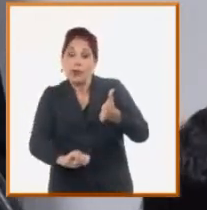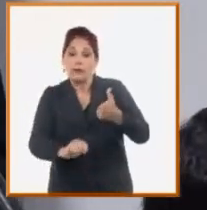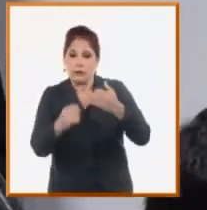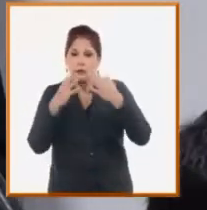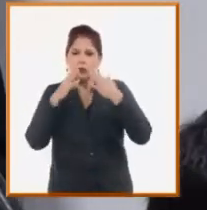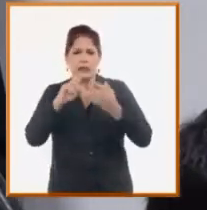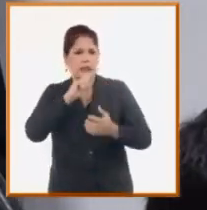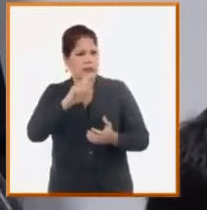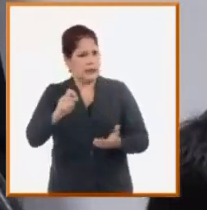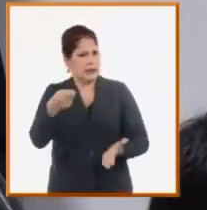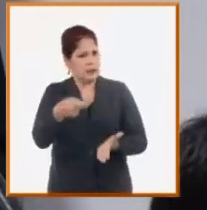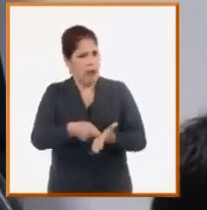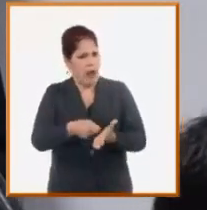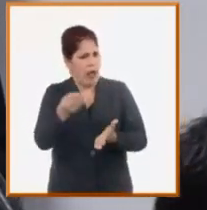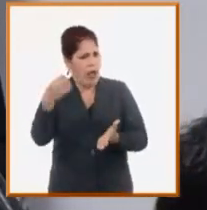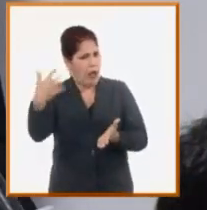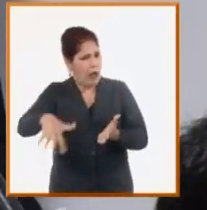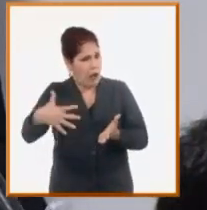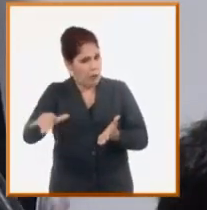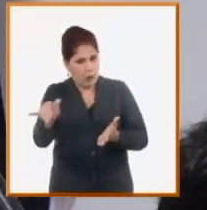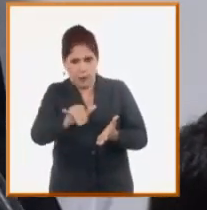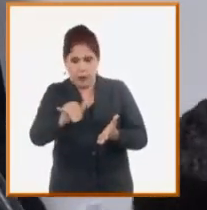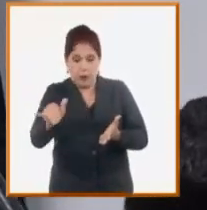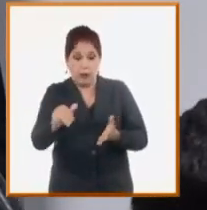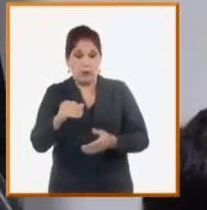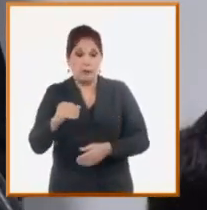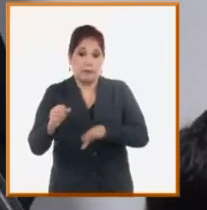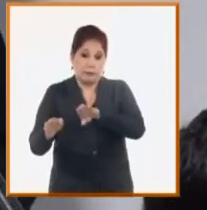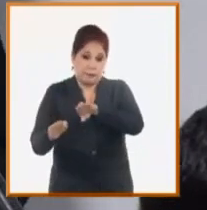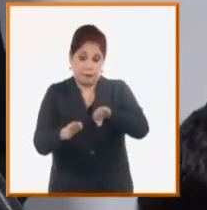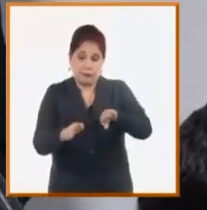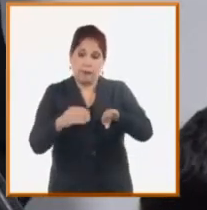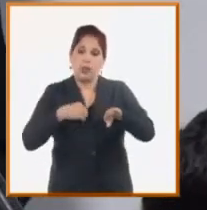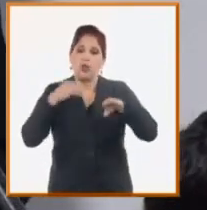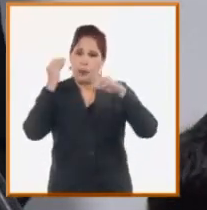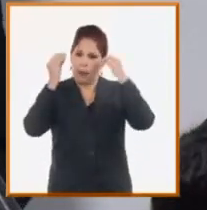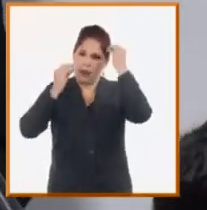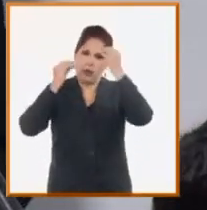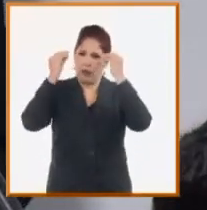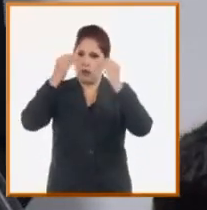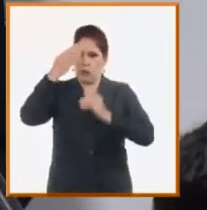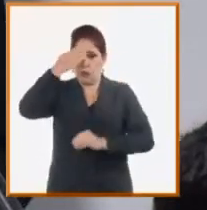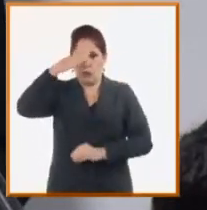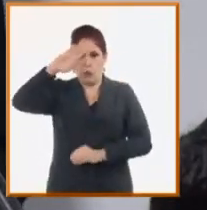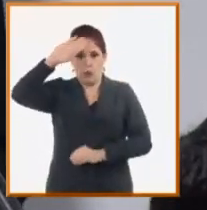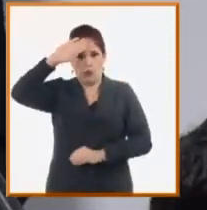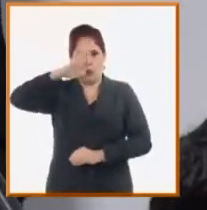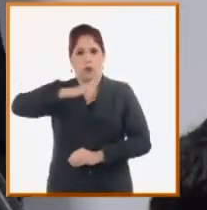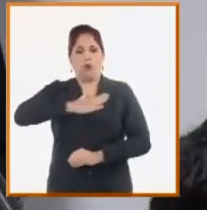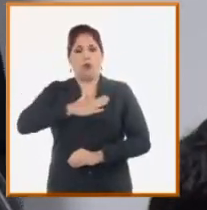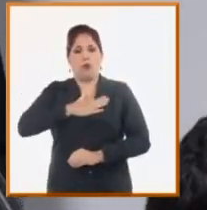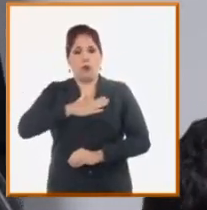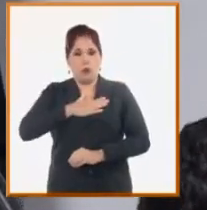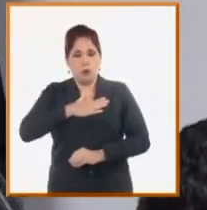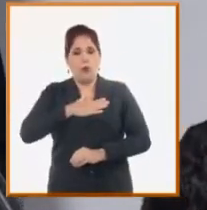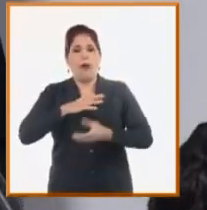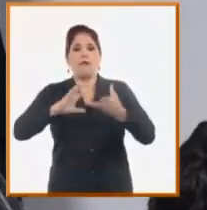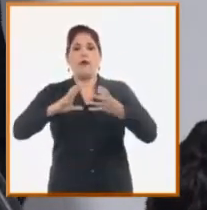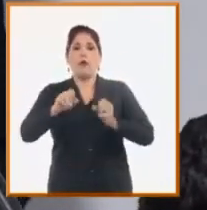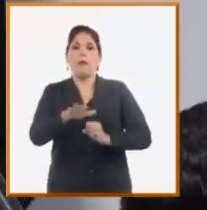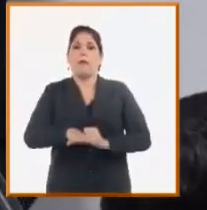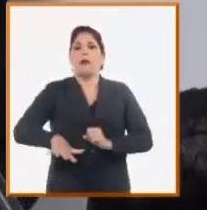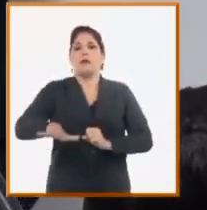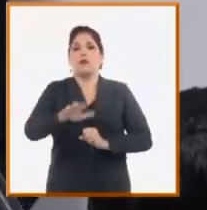esto. Yo creo que nuestro país, que además mantiene, por supuesto, un sistema